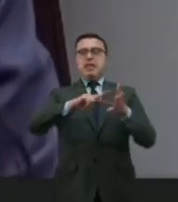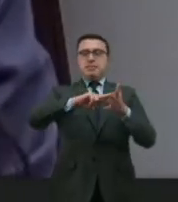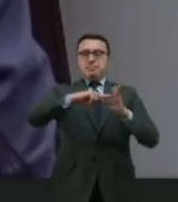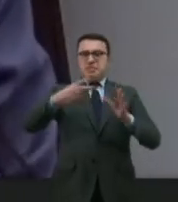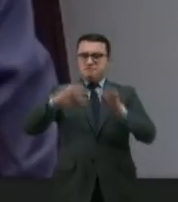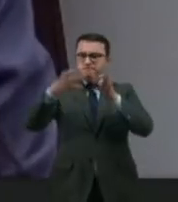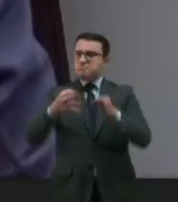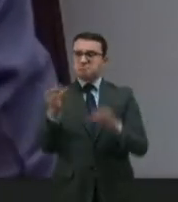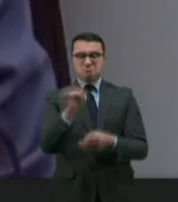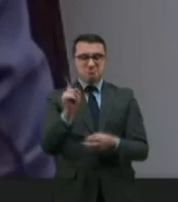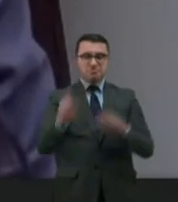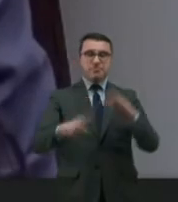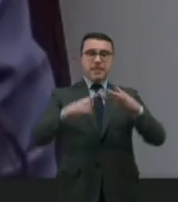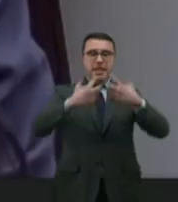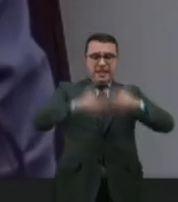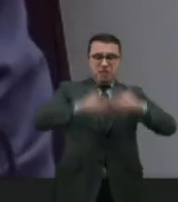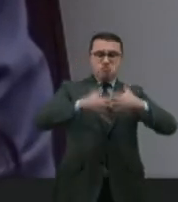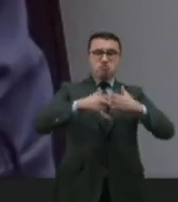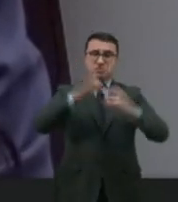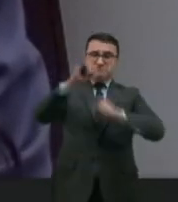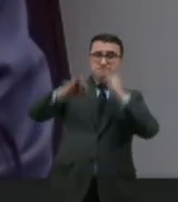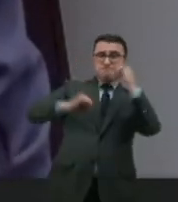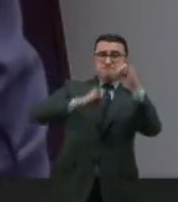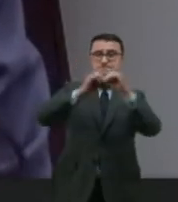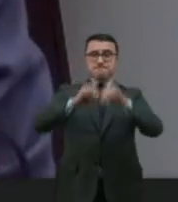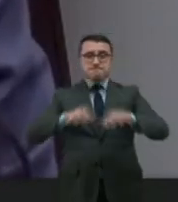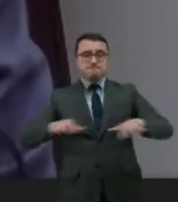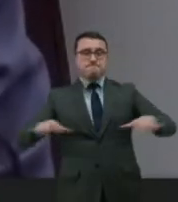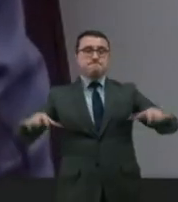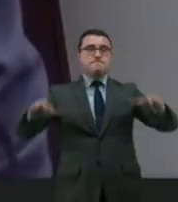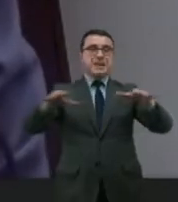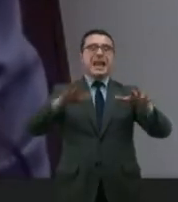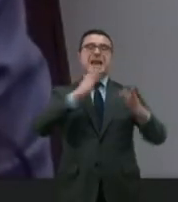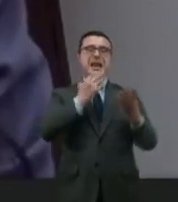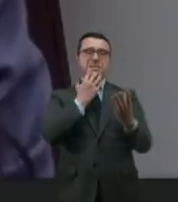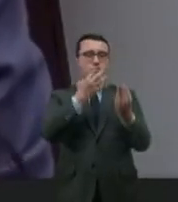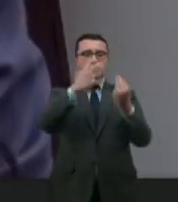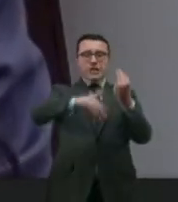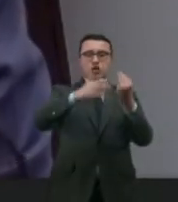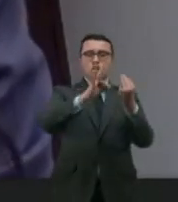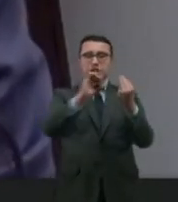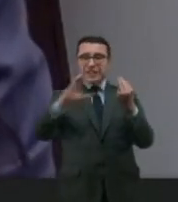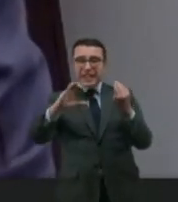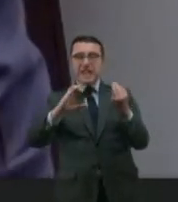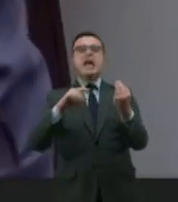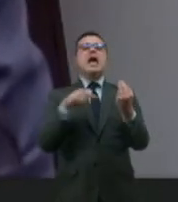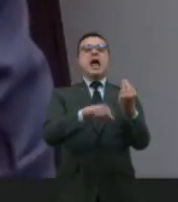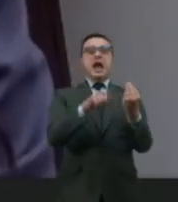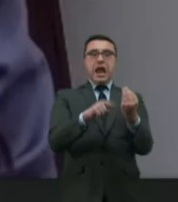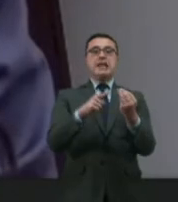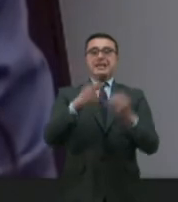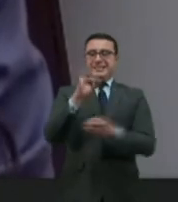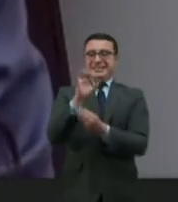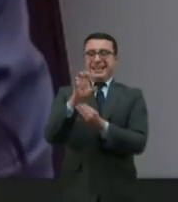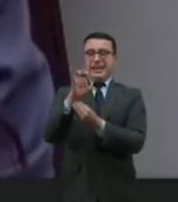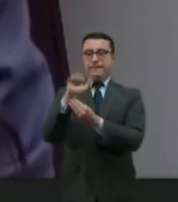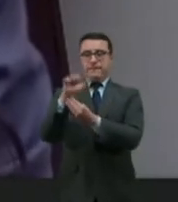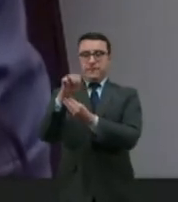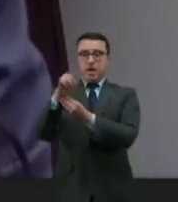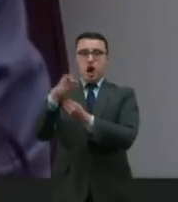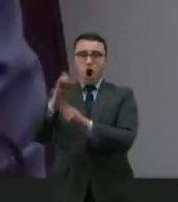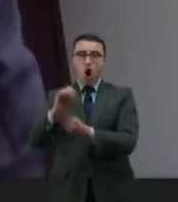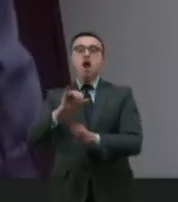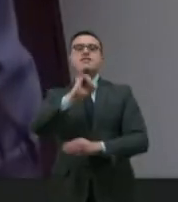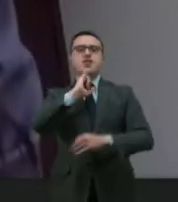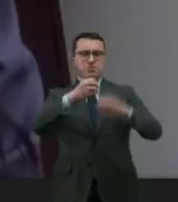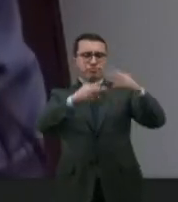Industrias con necesidad inmensa de internacionalizarse sufren bastante, como el sector TIC, y Tingo responde con una plataforma de enseñanza de idiomas